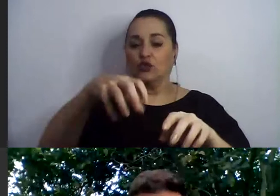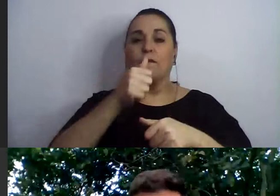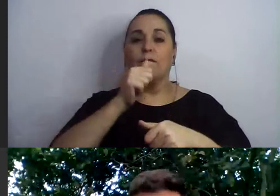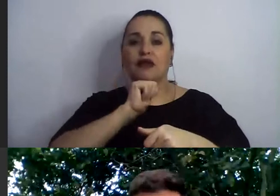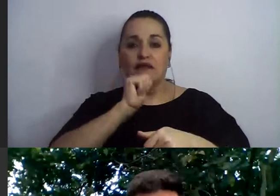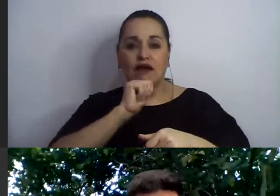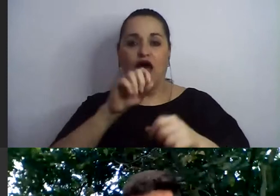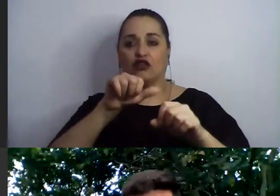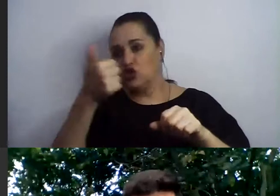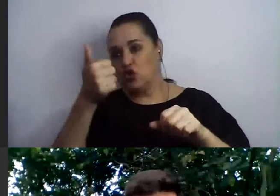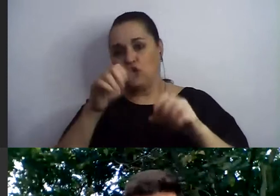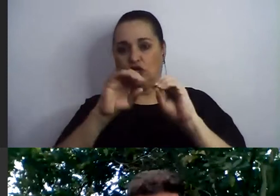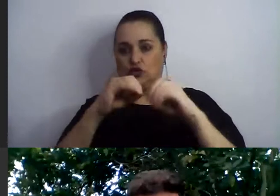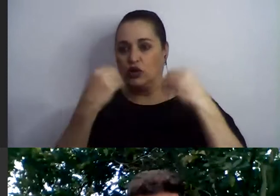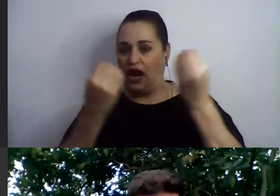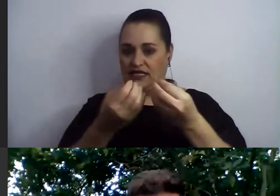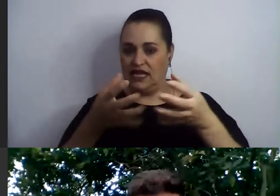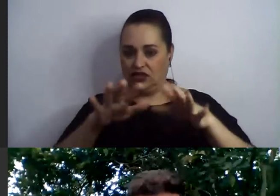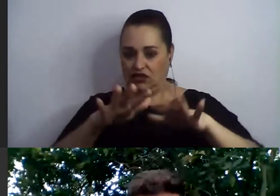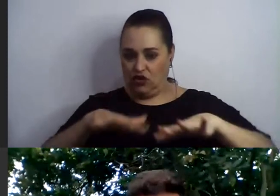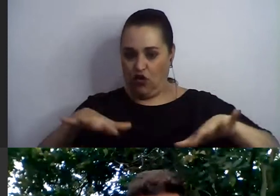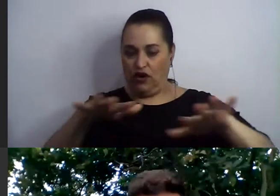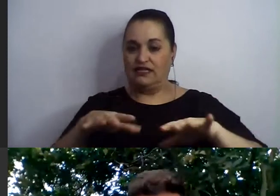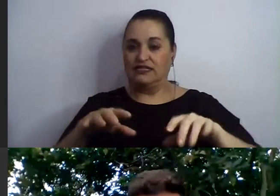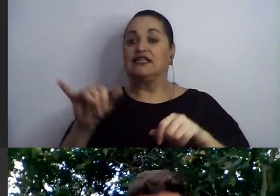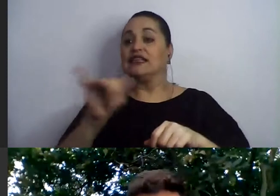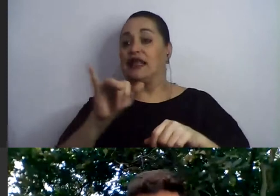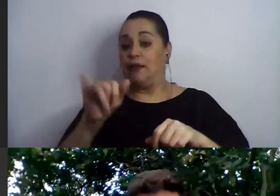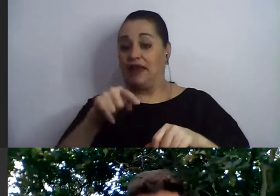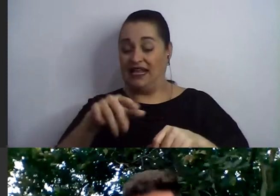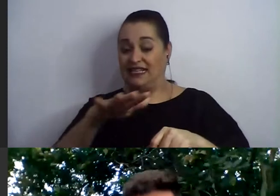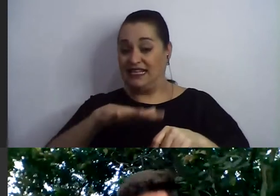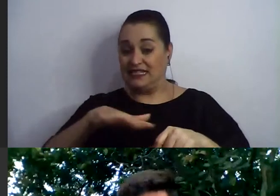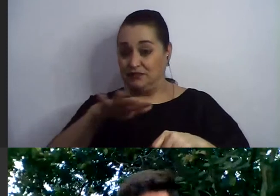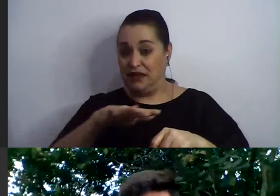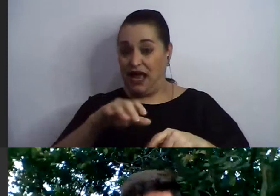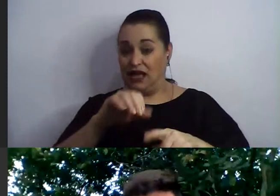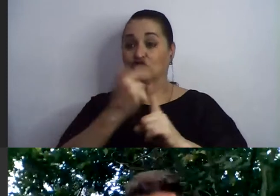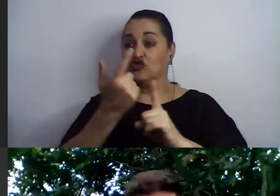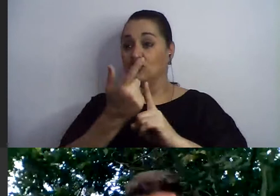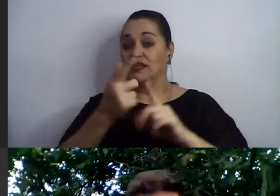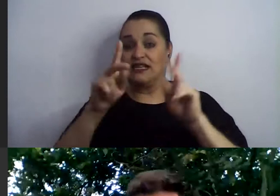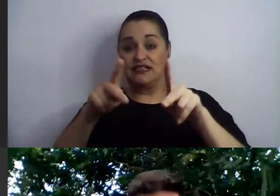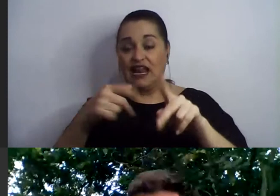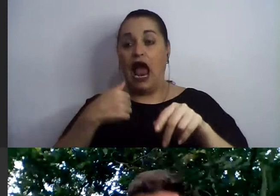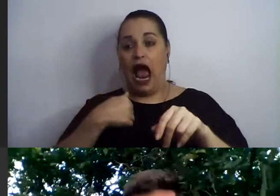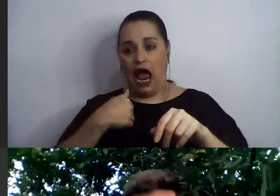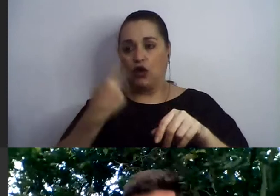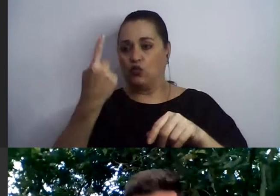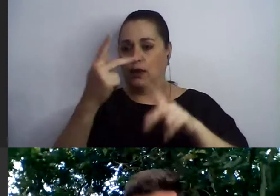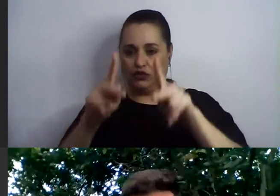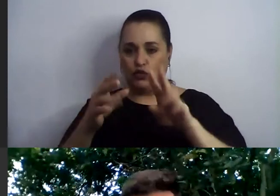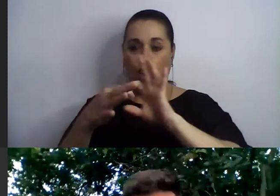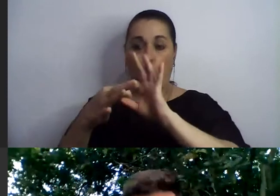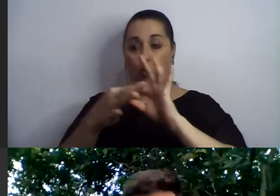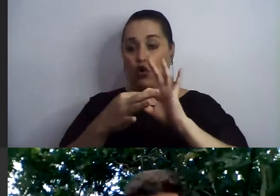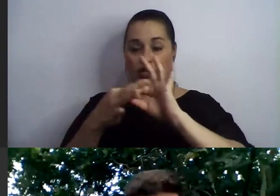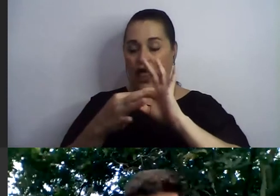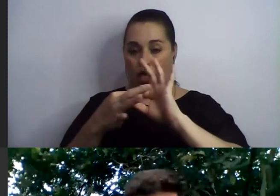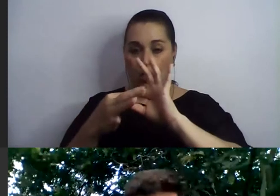justamente en ese espacio a propósito de la consulta también sobre sociedad civil hay una persona coordinadora hacia